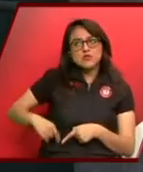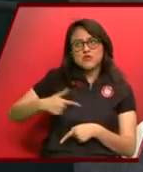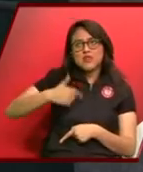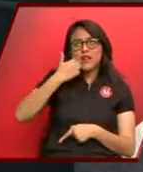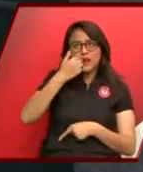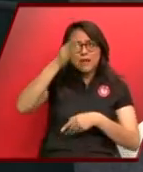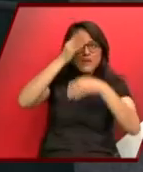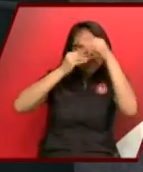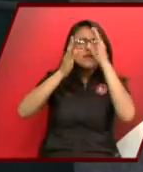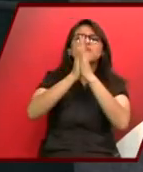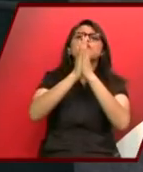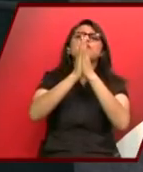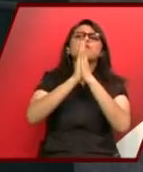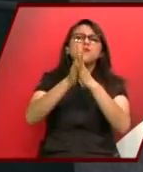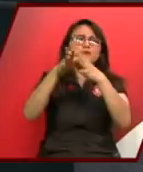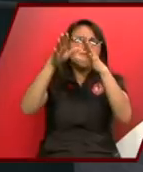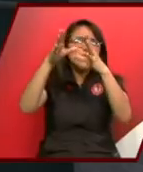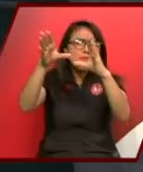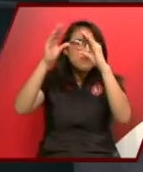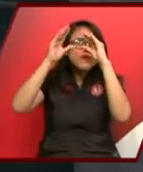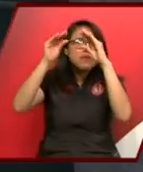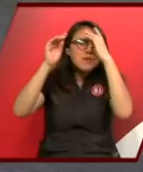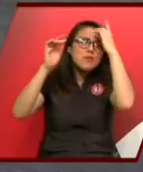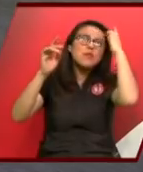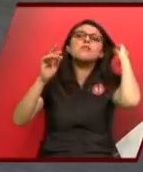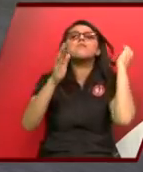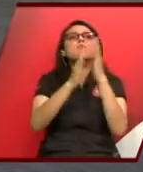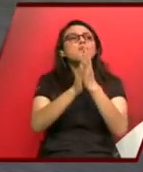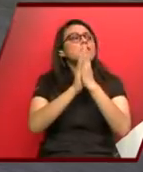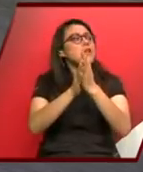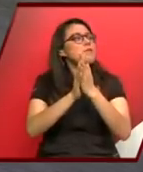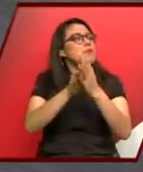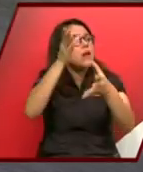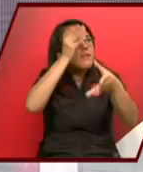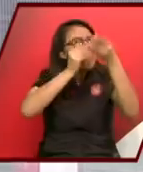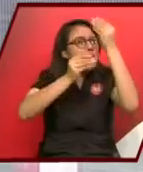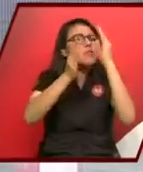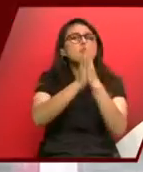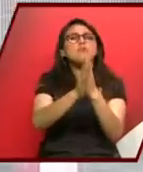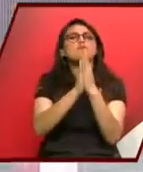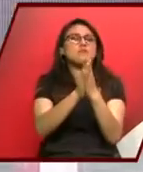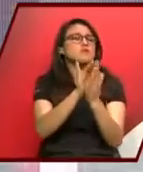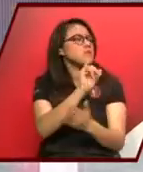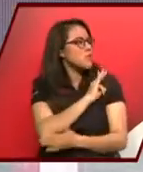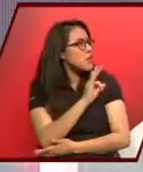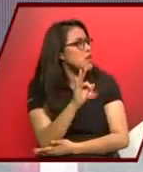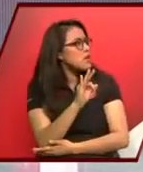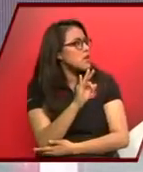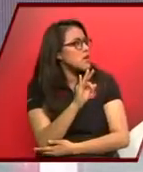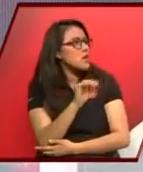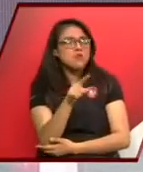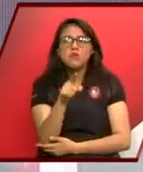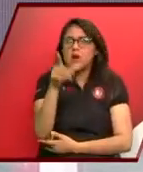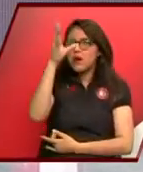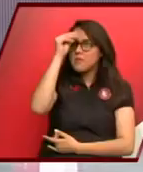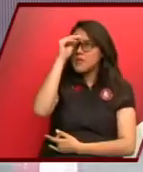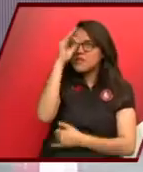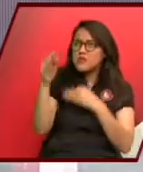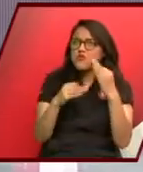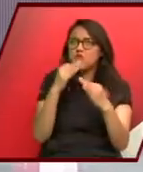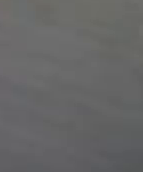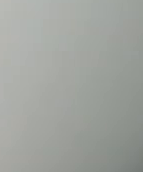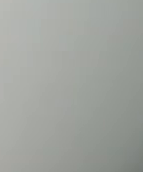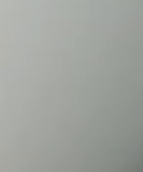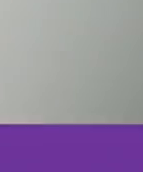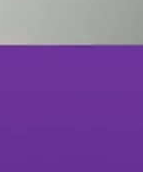aprendiz? Yo quisiera aprender el oficio, ¿no? Se va perdiendo, señor, de mi chance. Tú eres aprendiz de todo y maestro